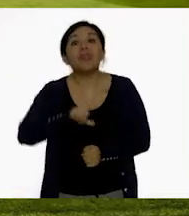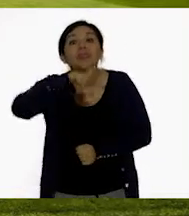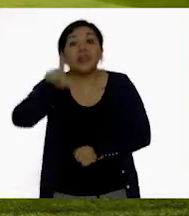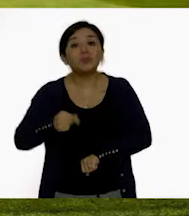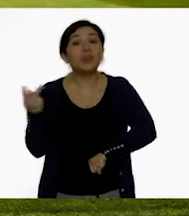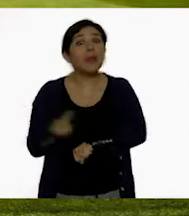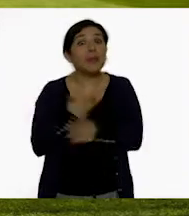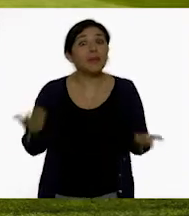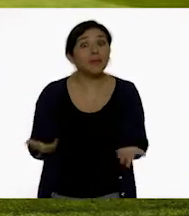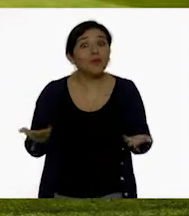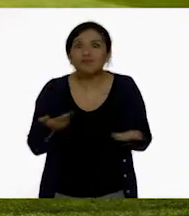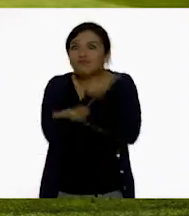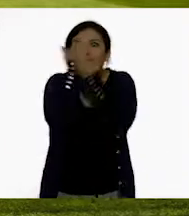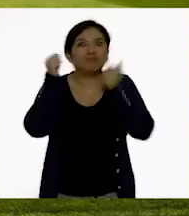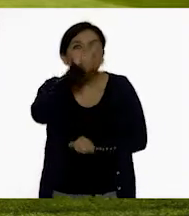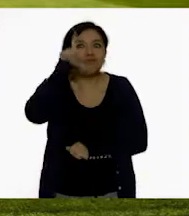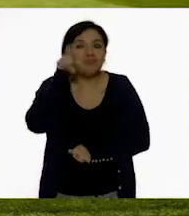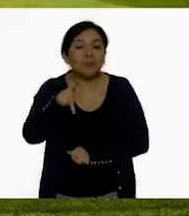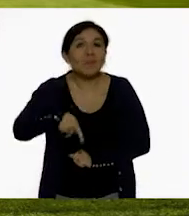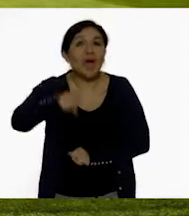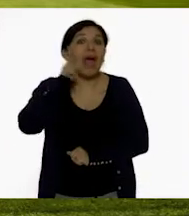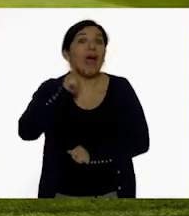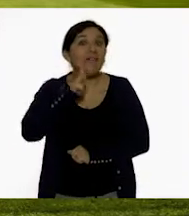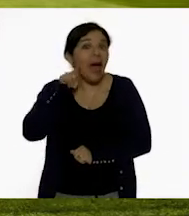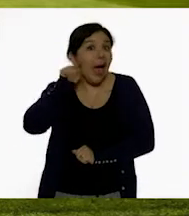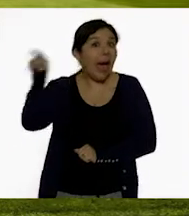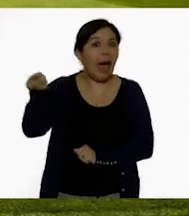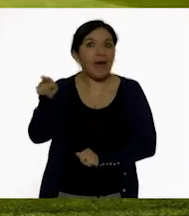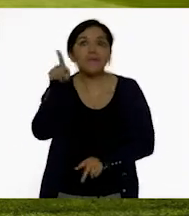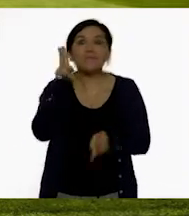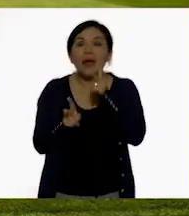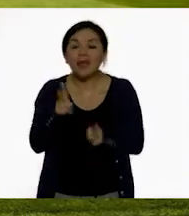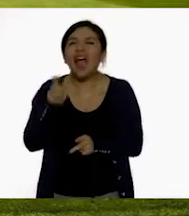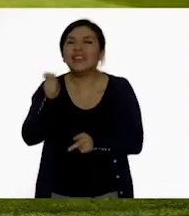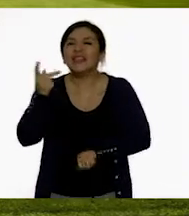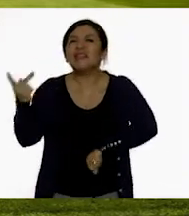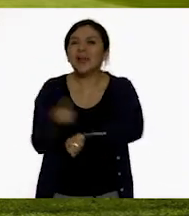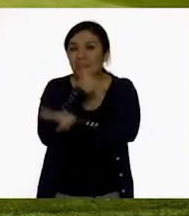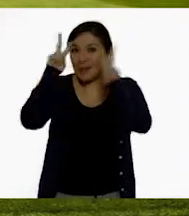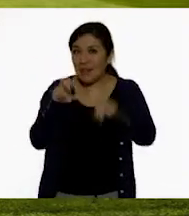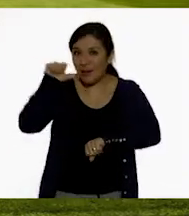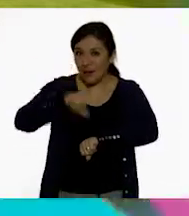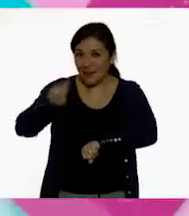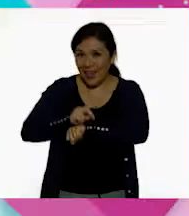después? No lo sabemos, pero vamos al estudio para platicar al respecto.